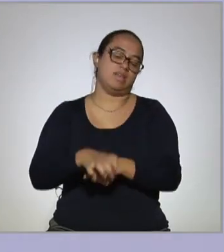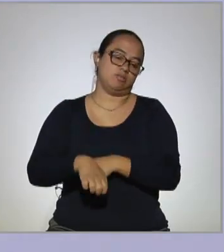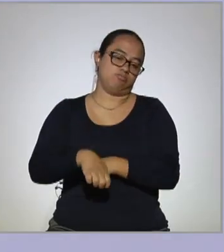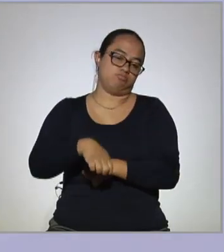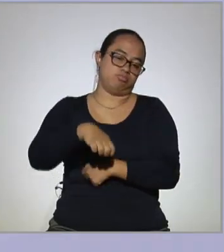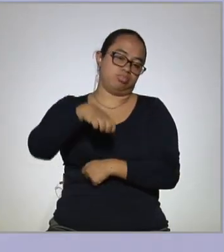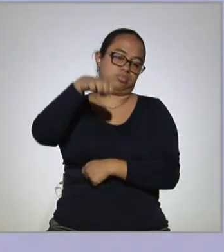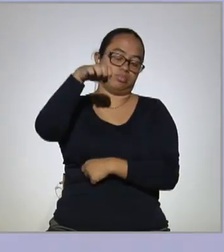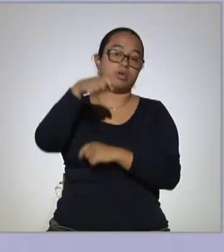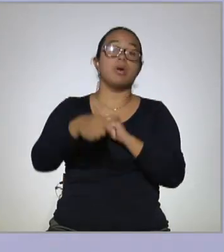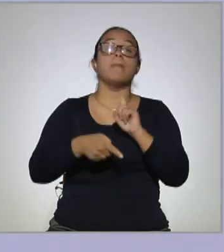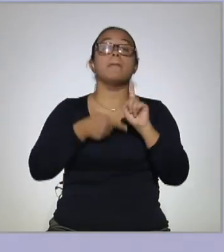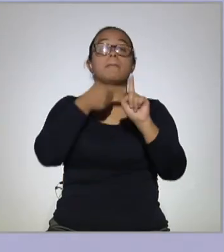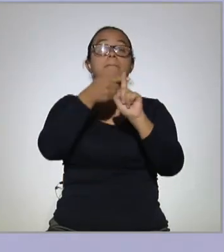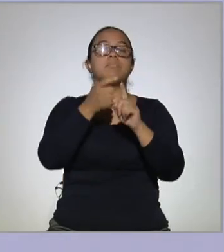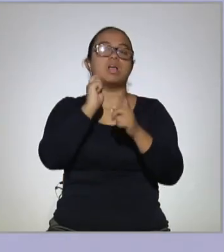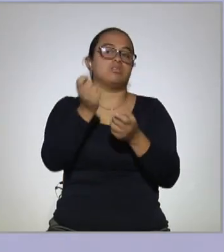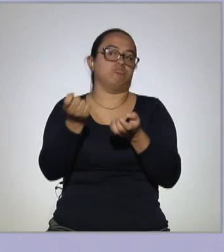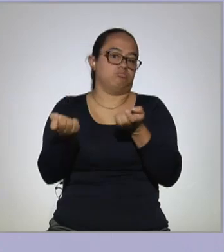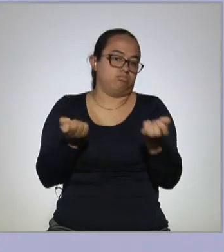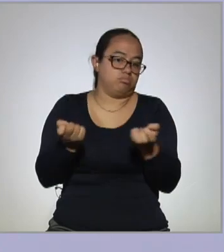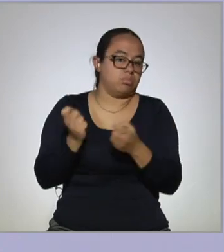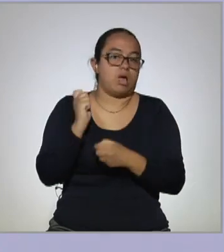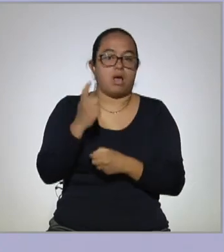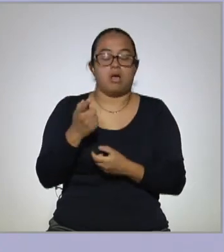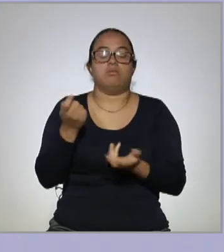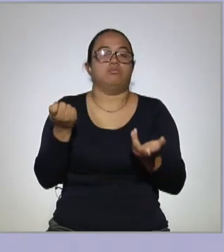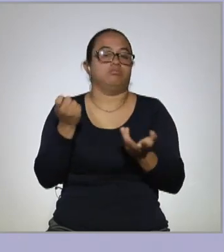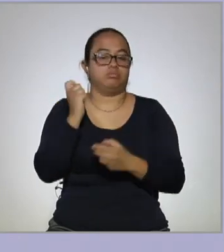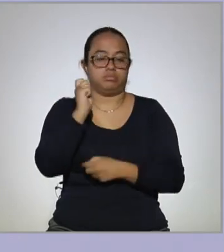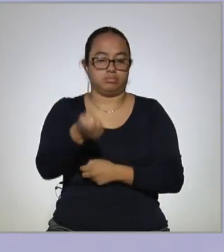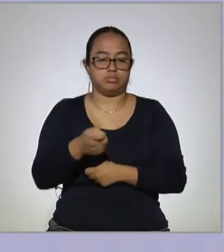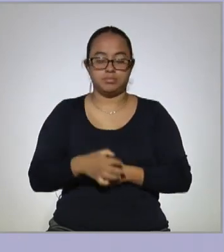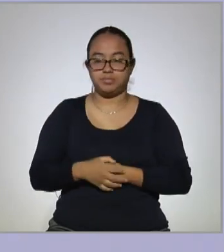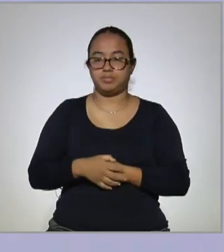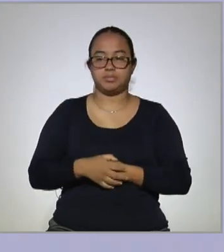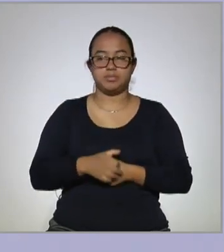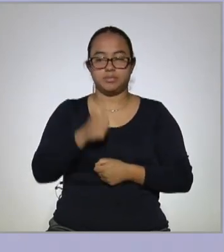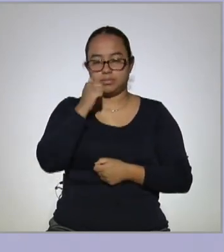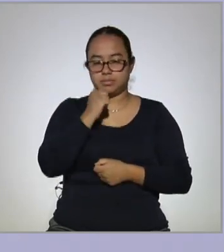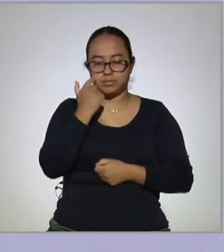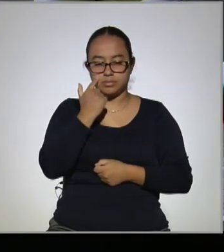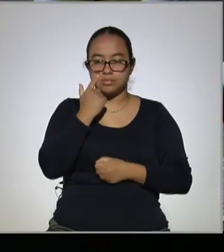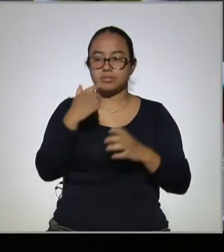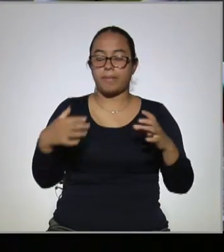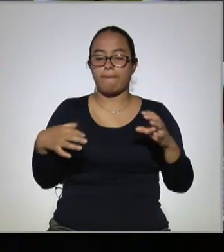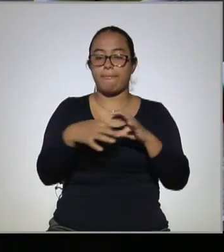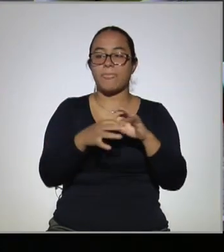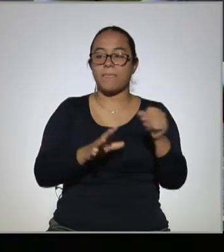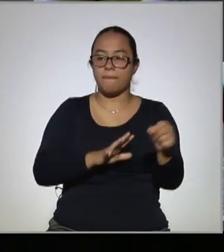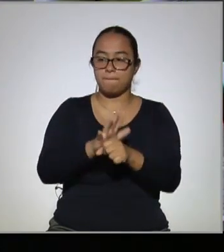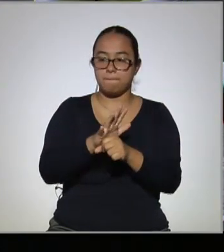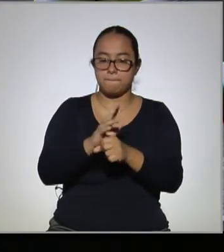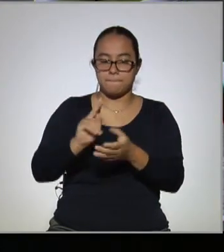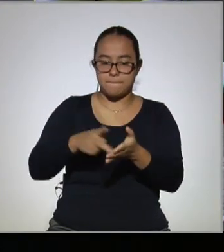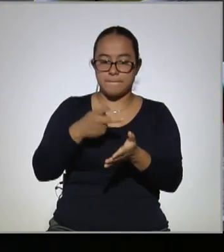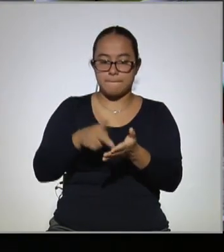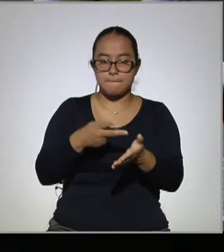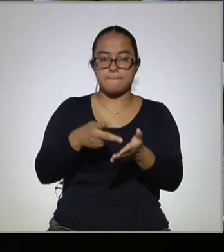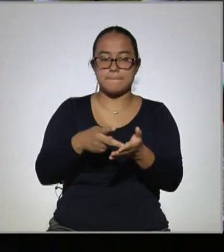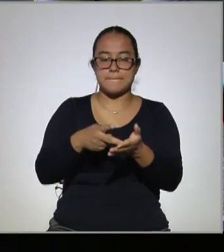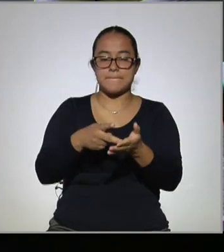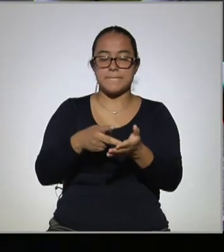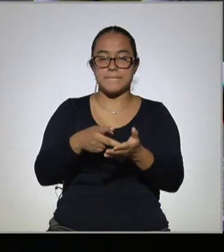Primero. Le agregamos tipo de actividades, ejercicios. Normalmente está muy relacionado también con la actividad repetitiva, como hemos